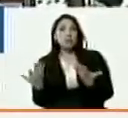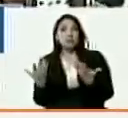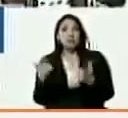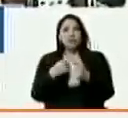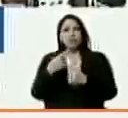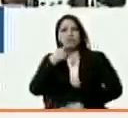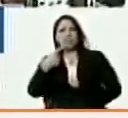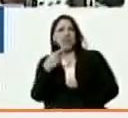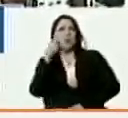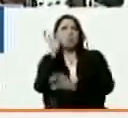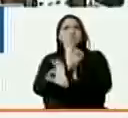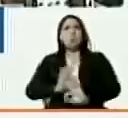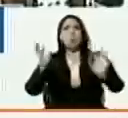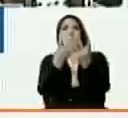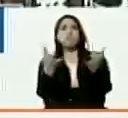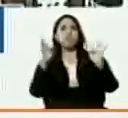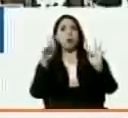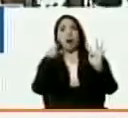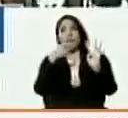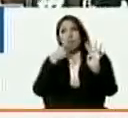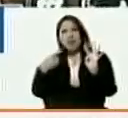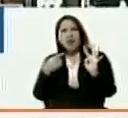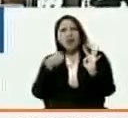Dijeron que no había quórum. Hay